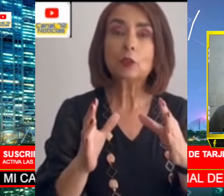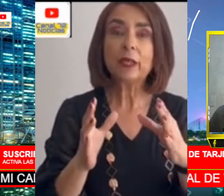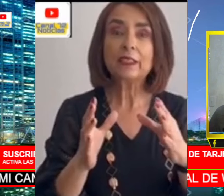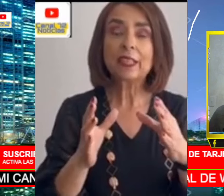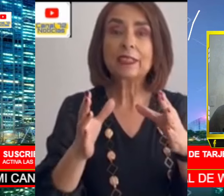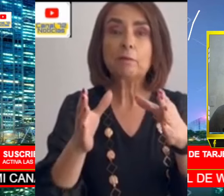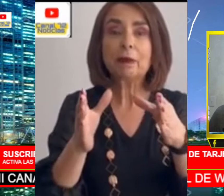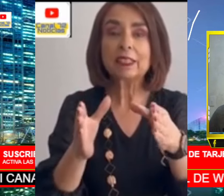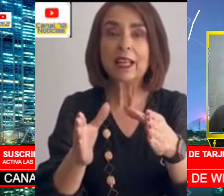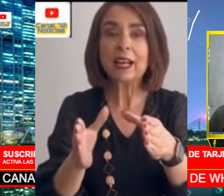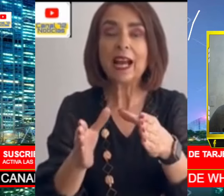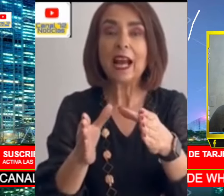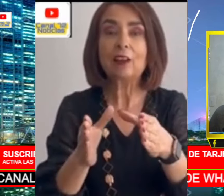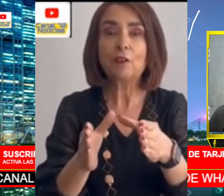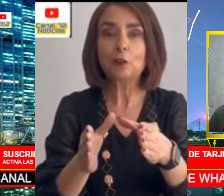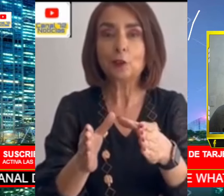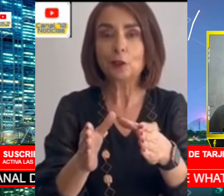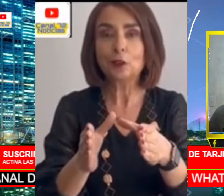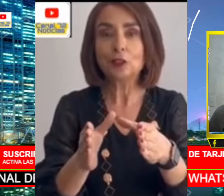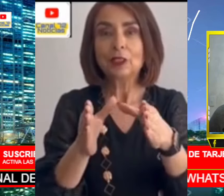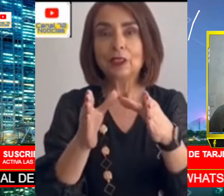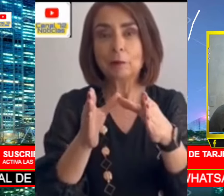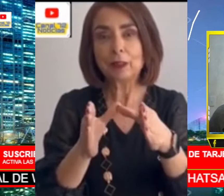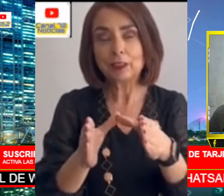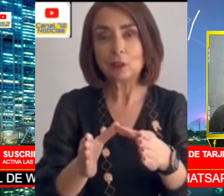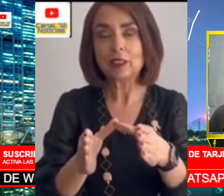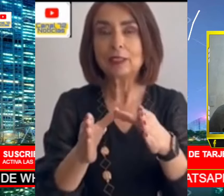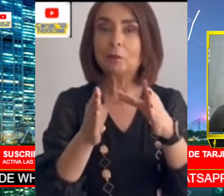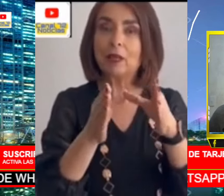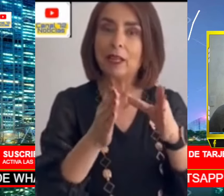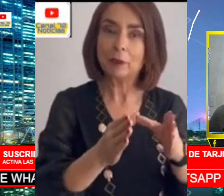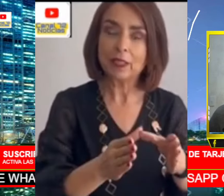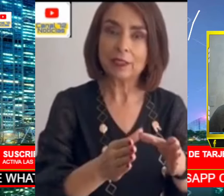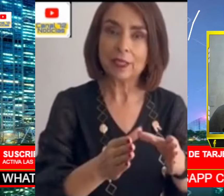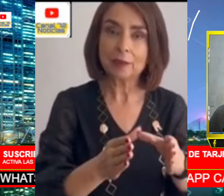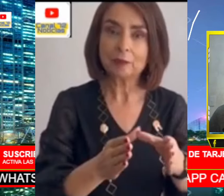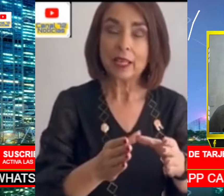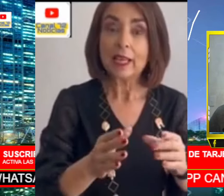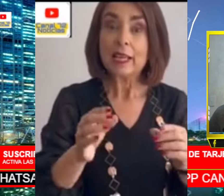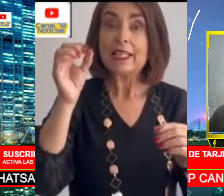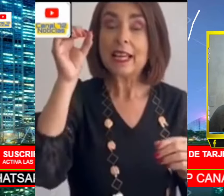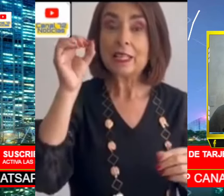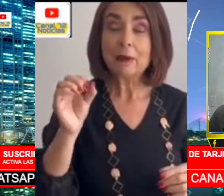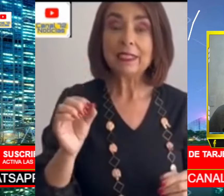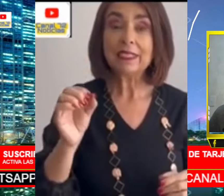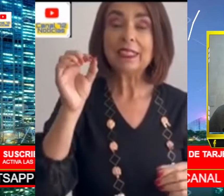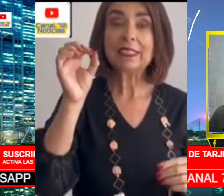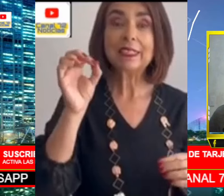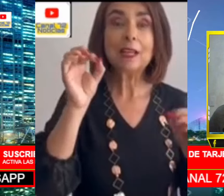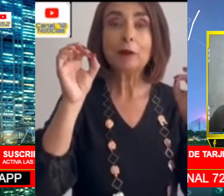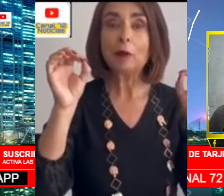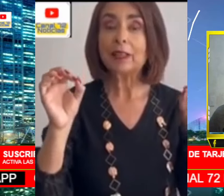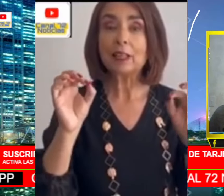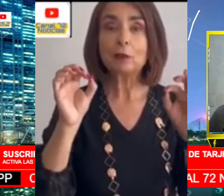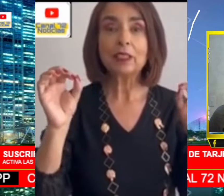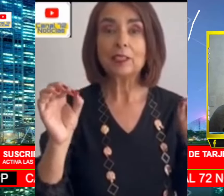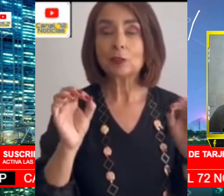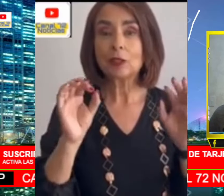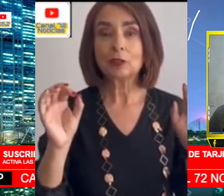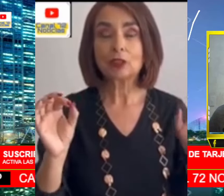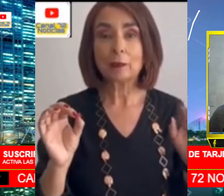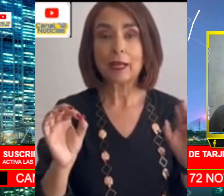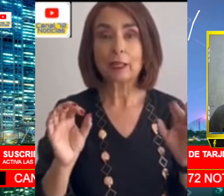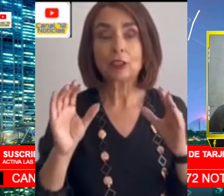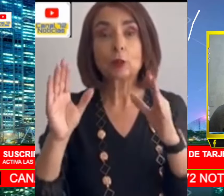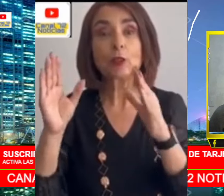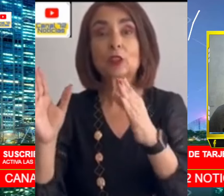Son esas las cuentas que pasarán al Fondo de Pensiones para el Bienestar. Y además está salvaguardado